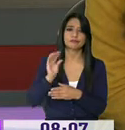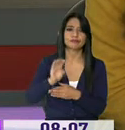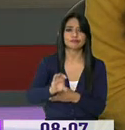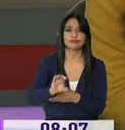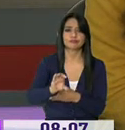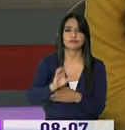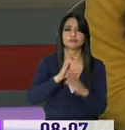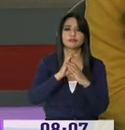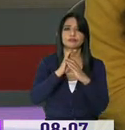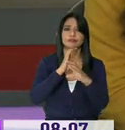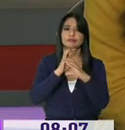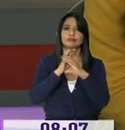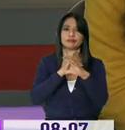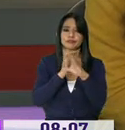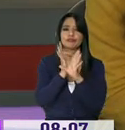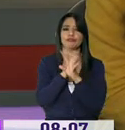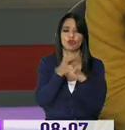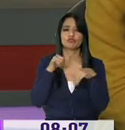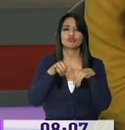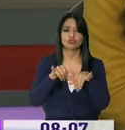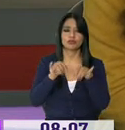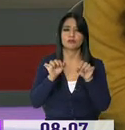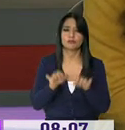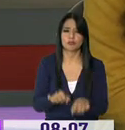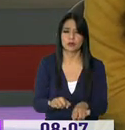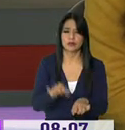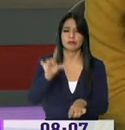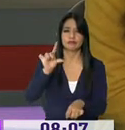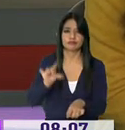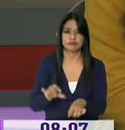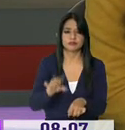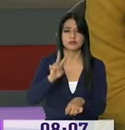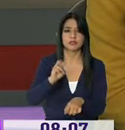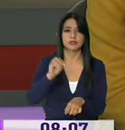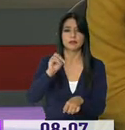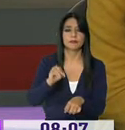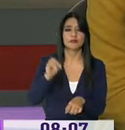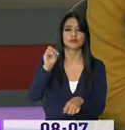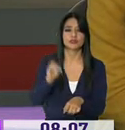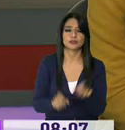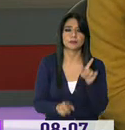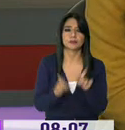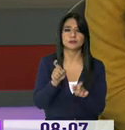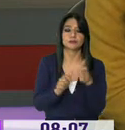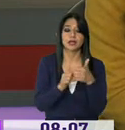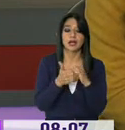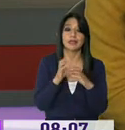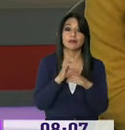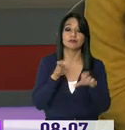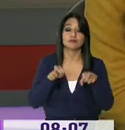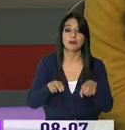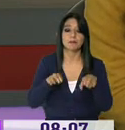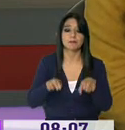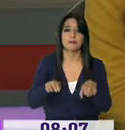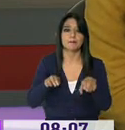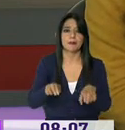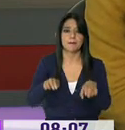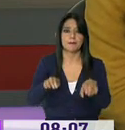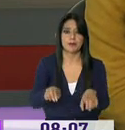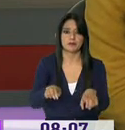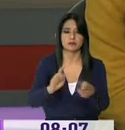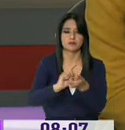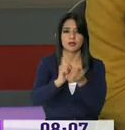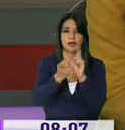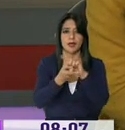que el transporte público funcione en la capital con la reducción del 70% de su capacidad por unidad. Esto una vez que el semáforo cambia